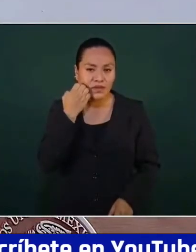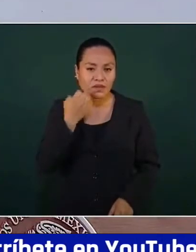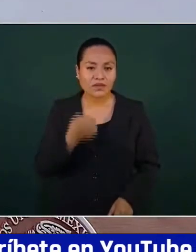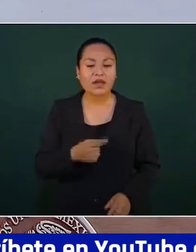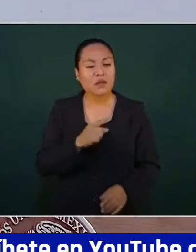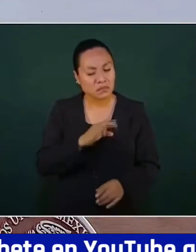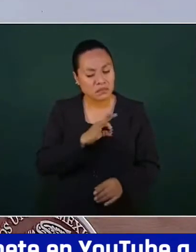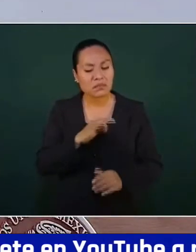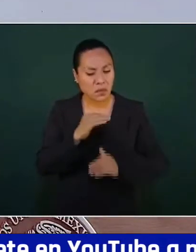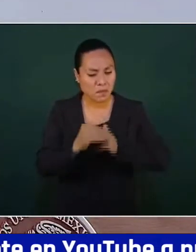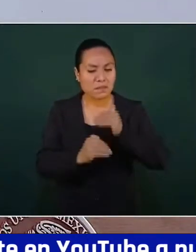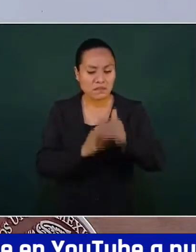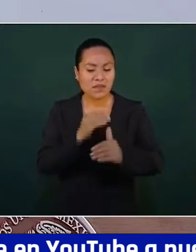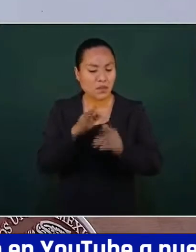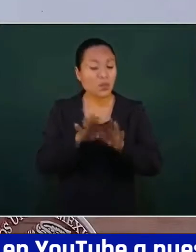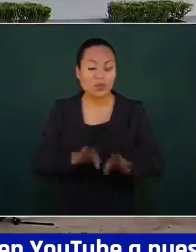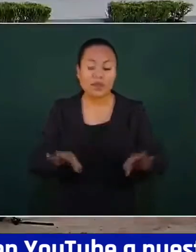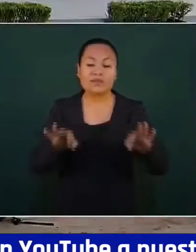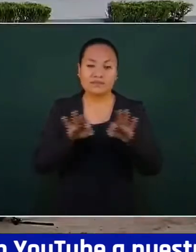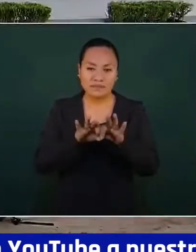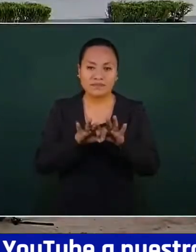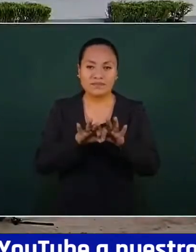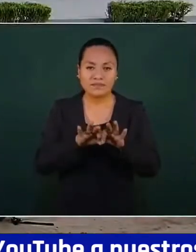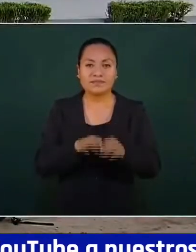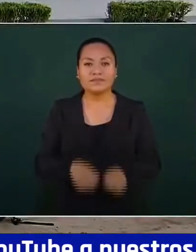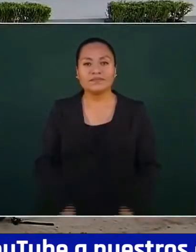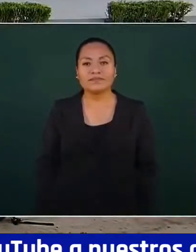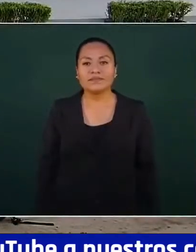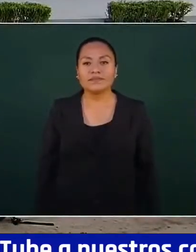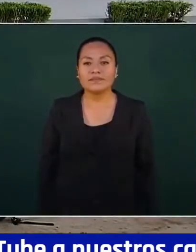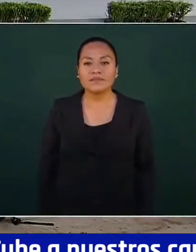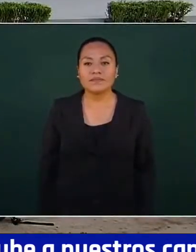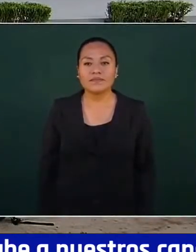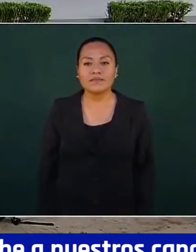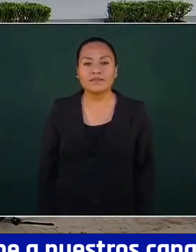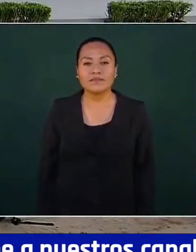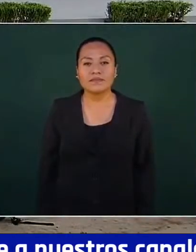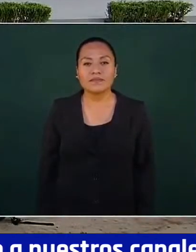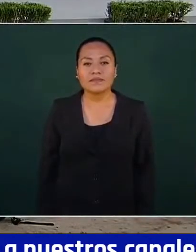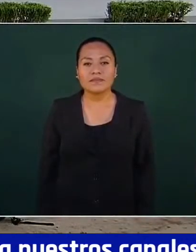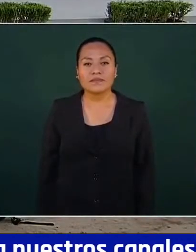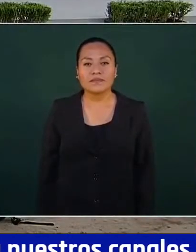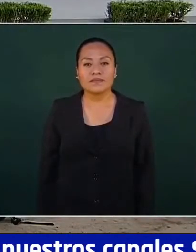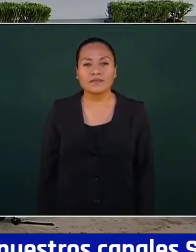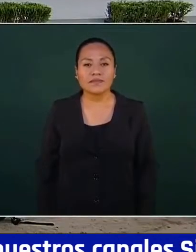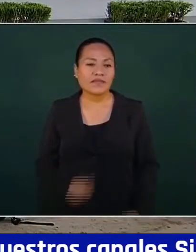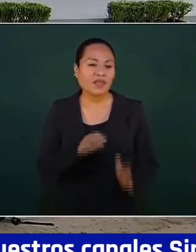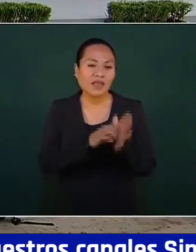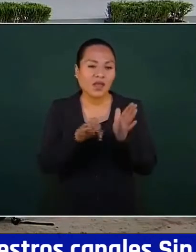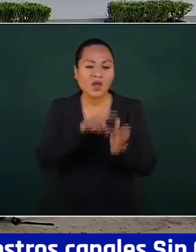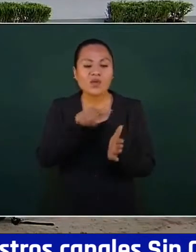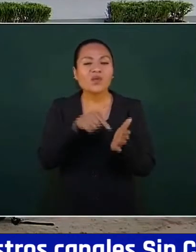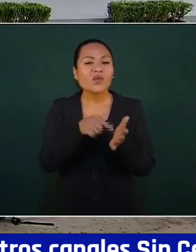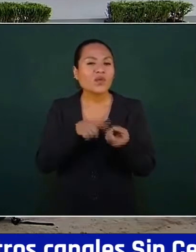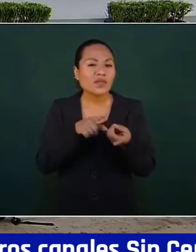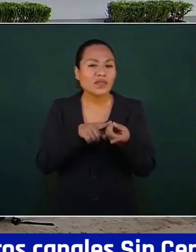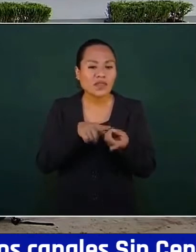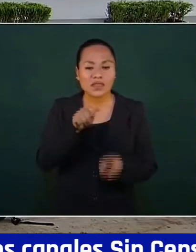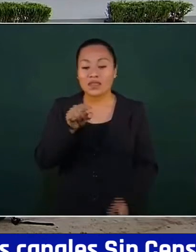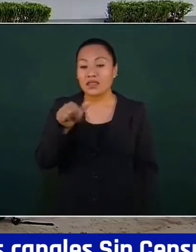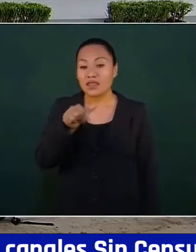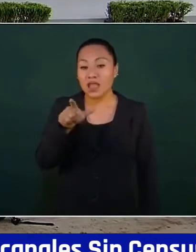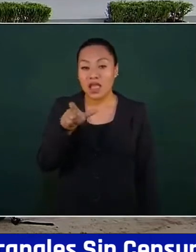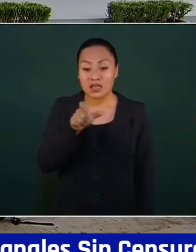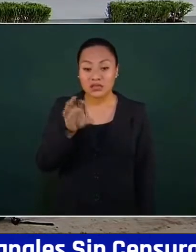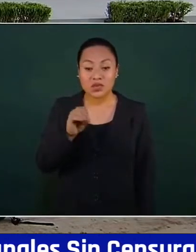un avance muy, muy importante en esta materia. Y ejemplos, Santa Prisca en Taxco, que es una de